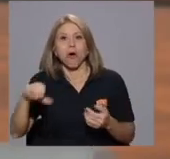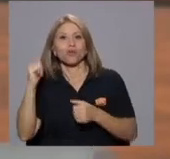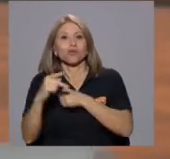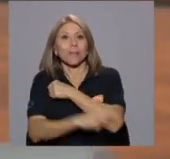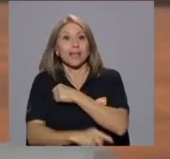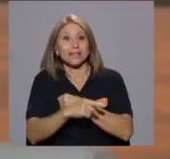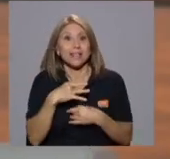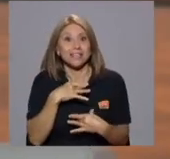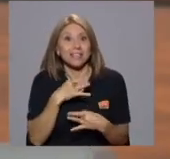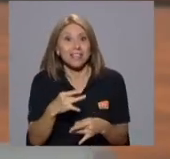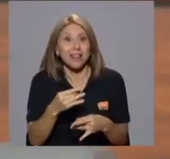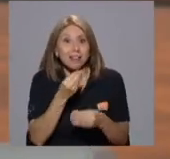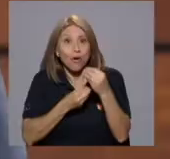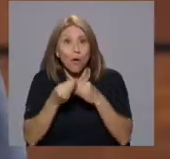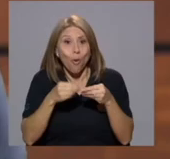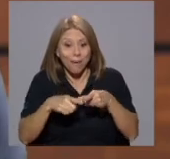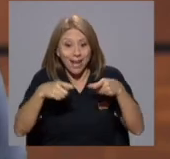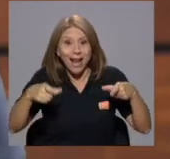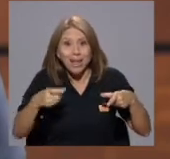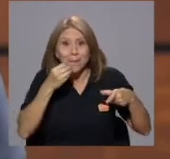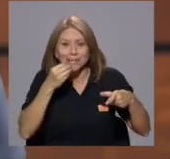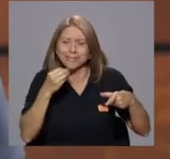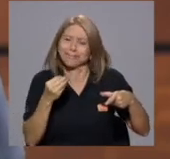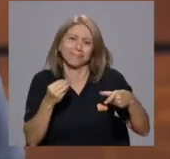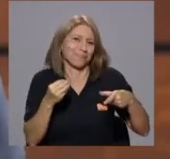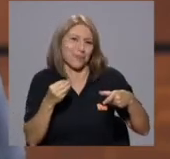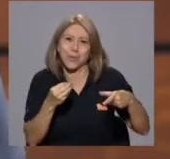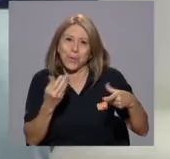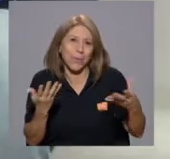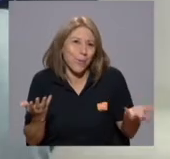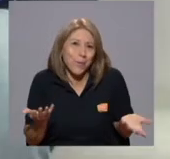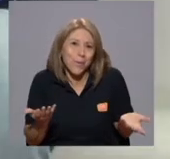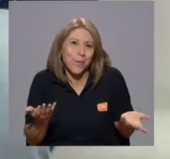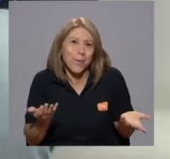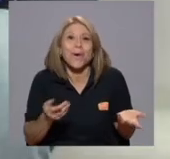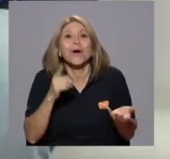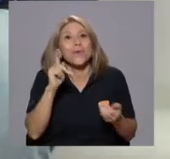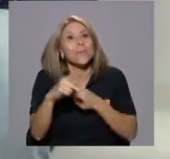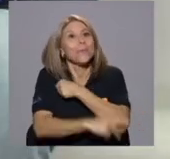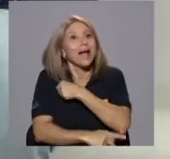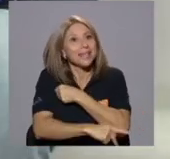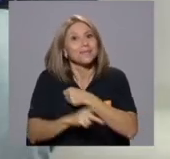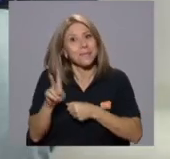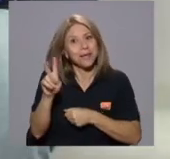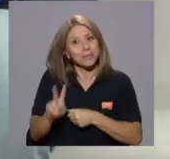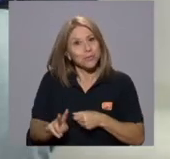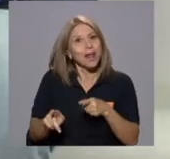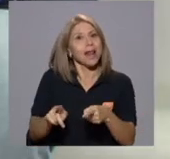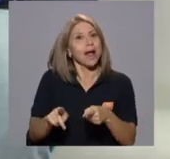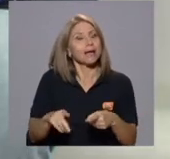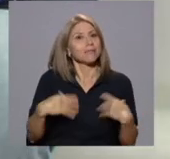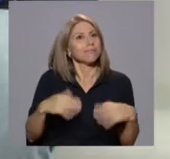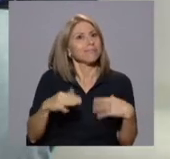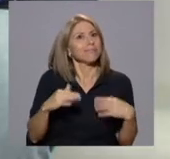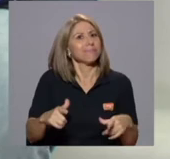arepas. No, claro que no, es un país muy, muy rico, que tiene además un